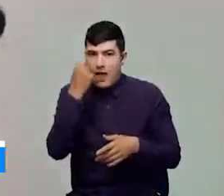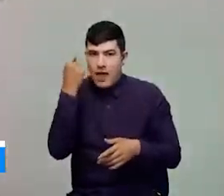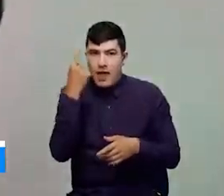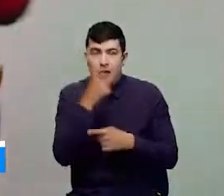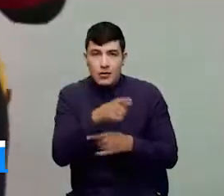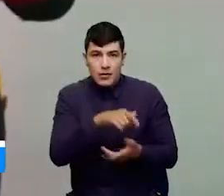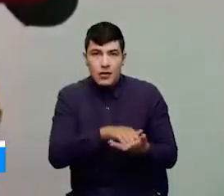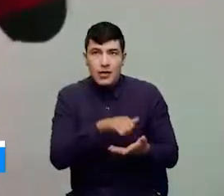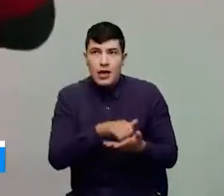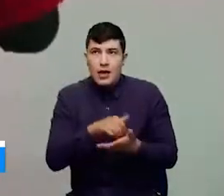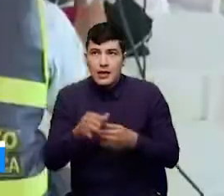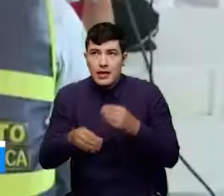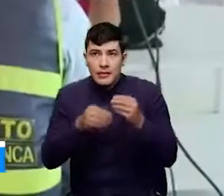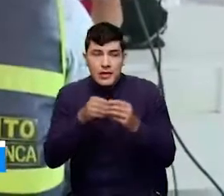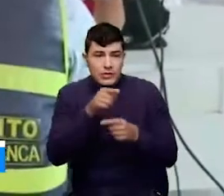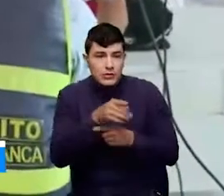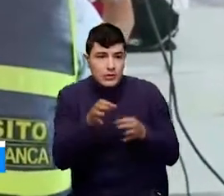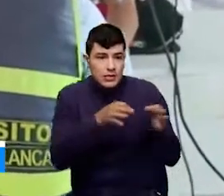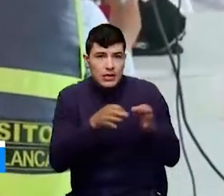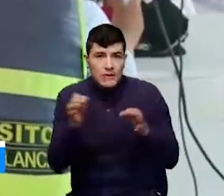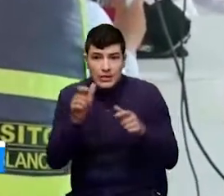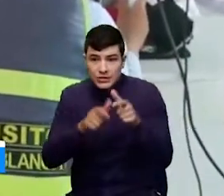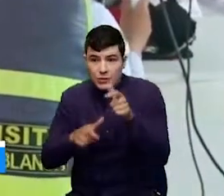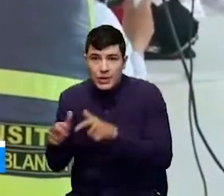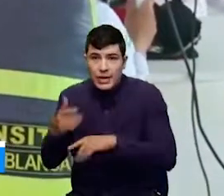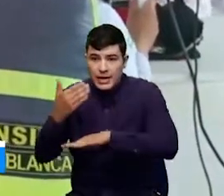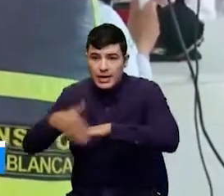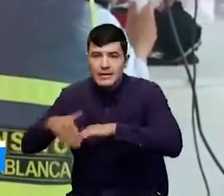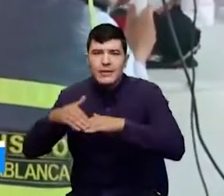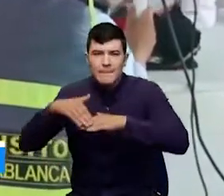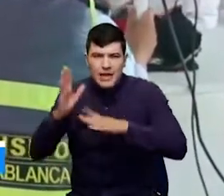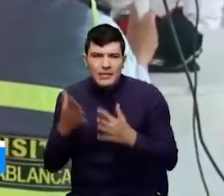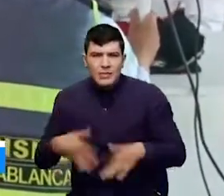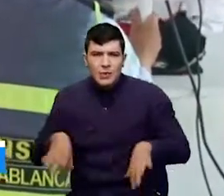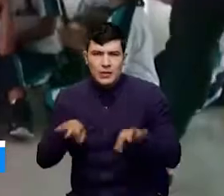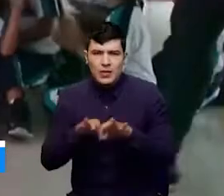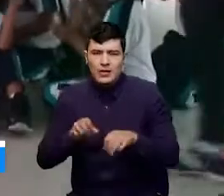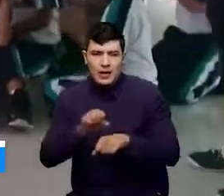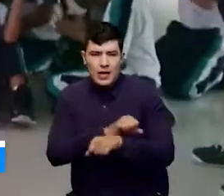es el actor vial más importante. Con mimos y puestas en escena, los funcionarios de